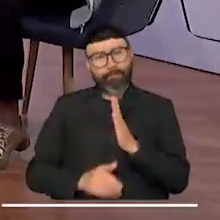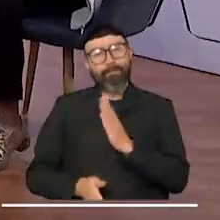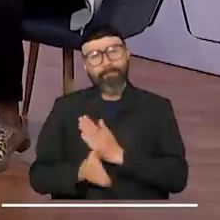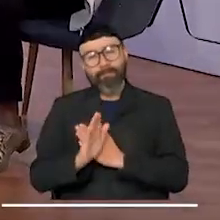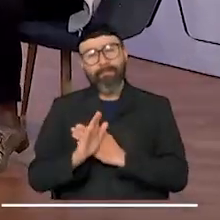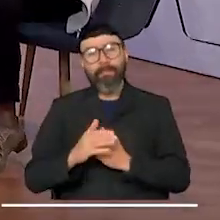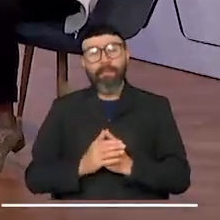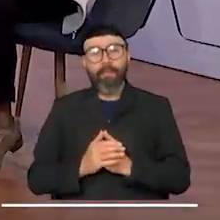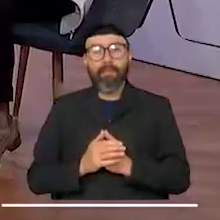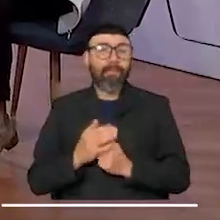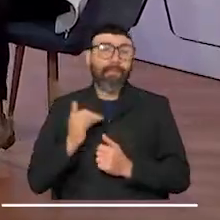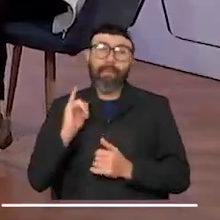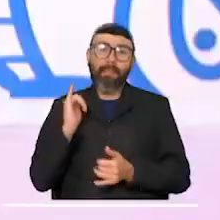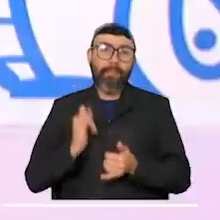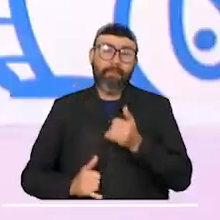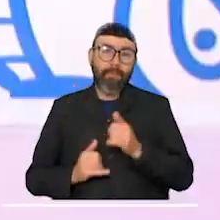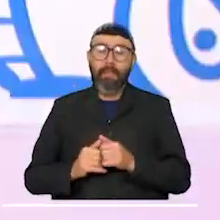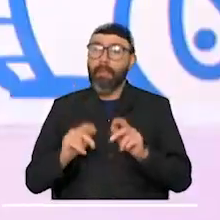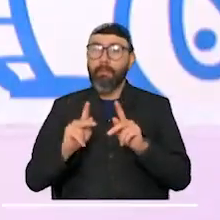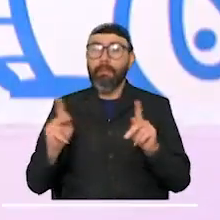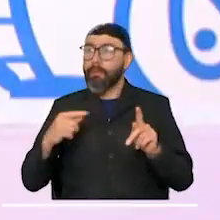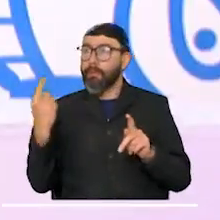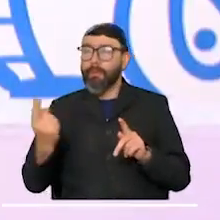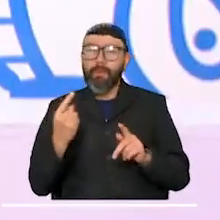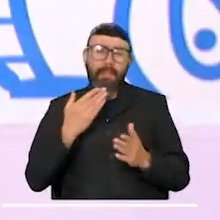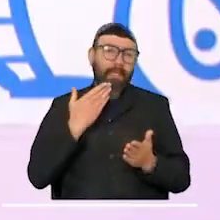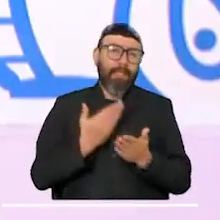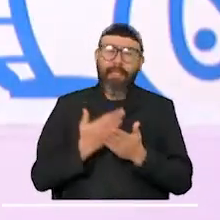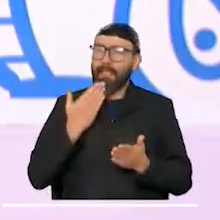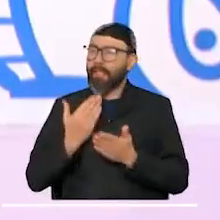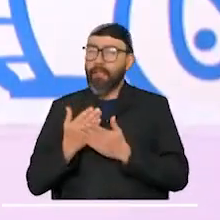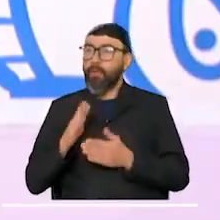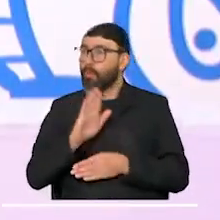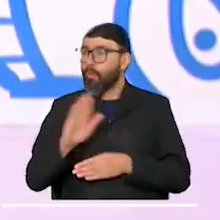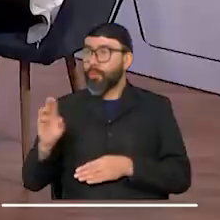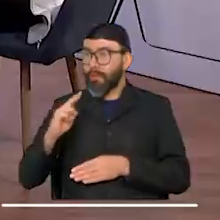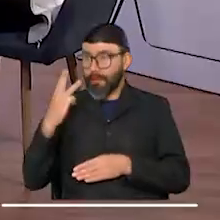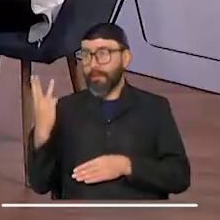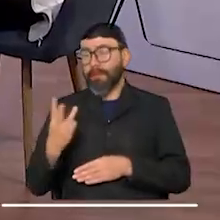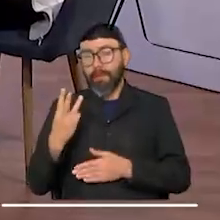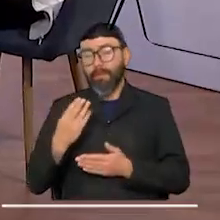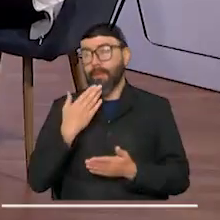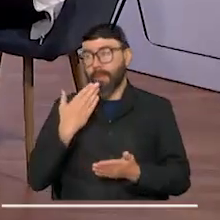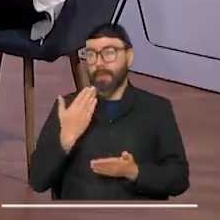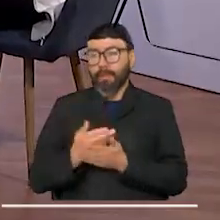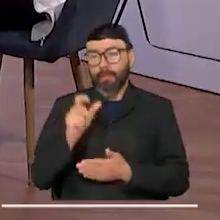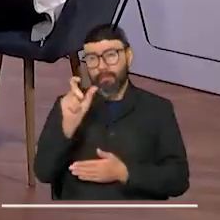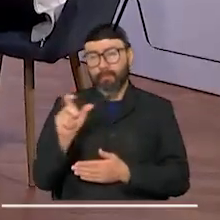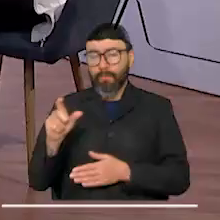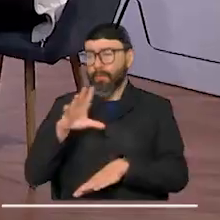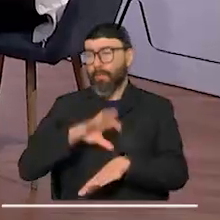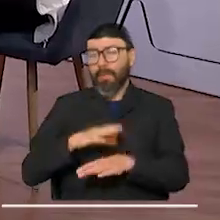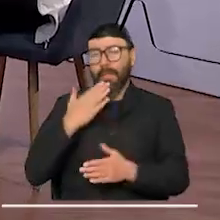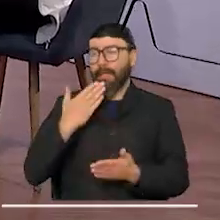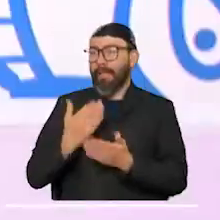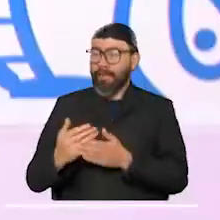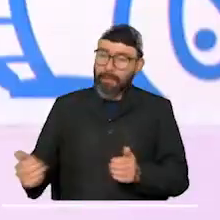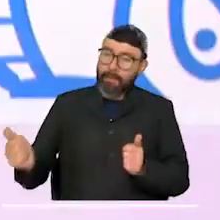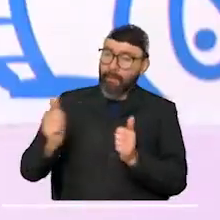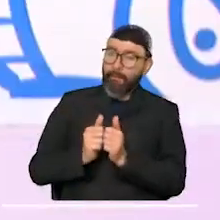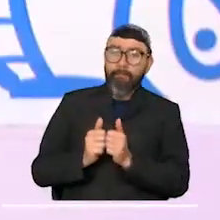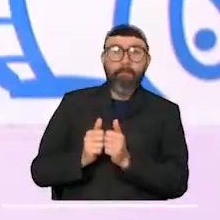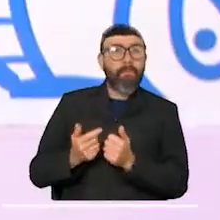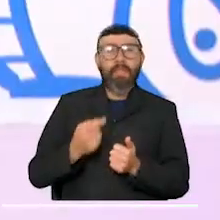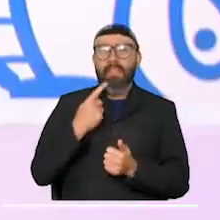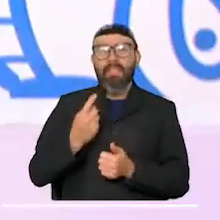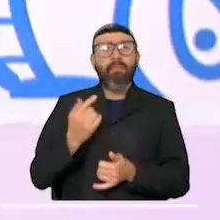llegamos al la gente está muy agradecida con ustedes tres doctoras Muchas gracias por estar aquí Entonces qué